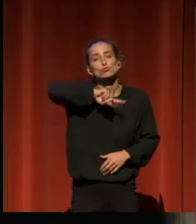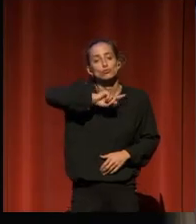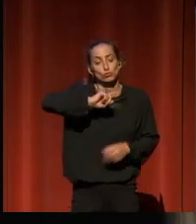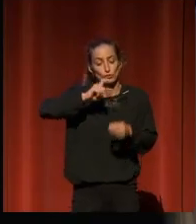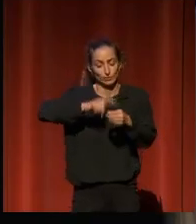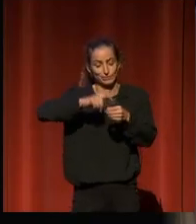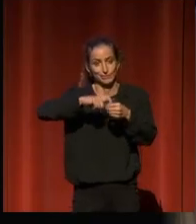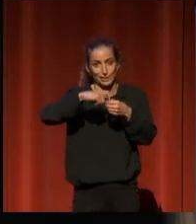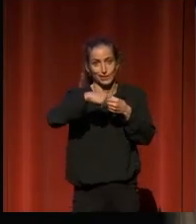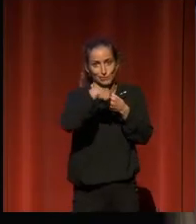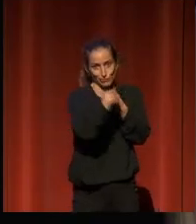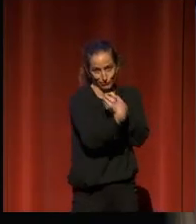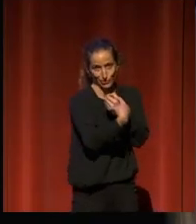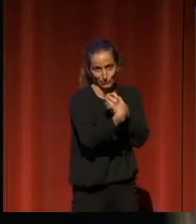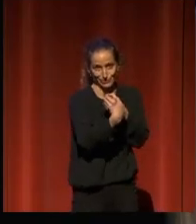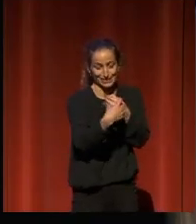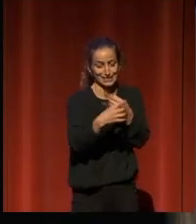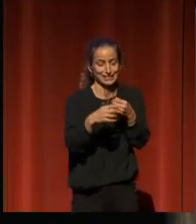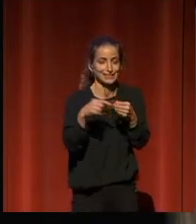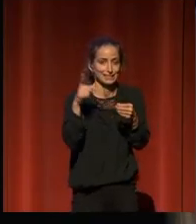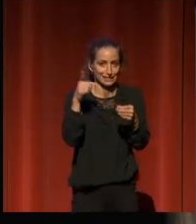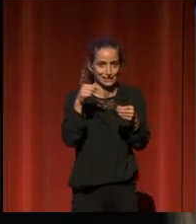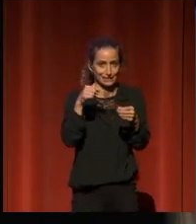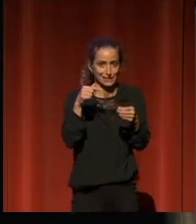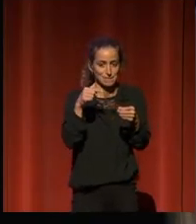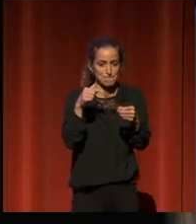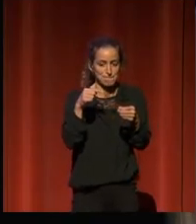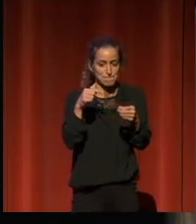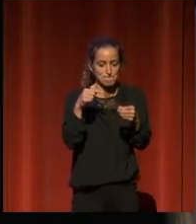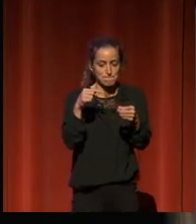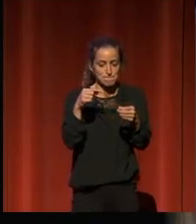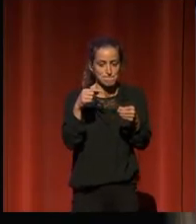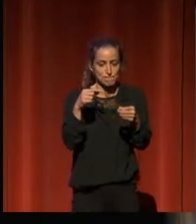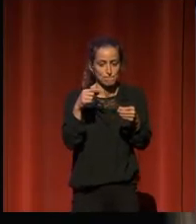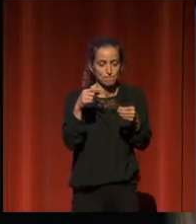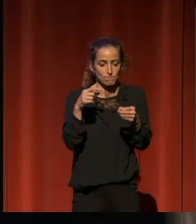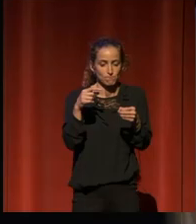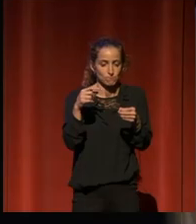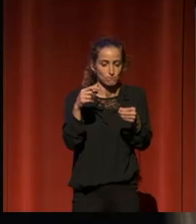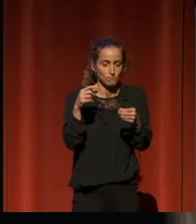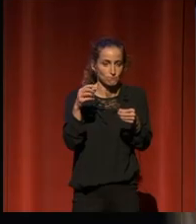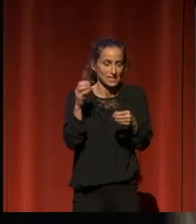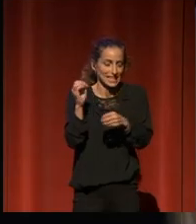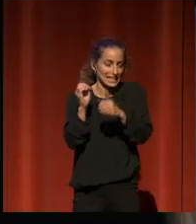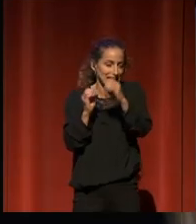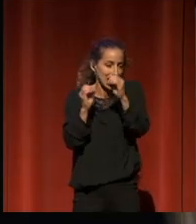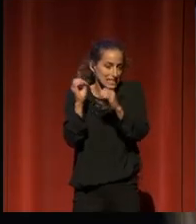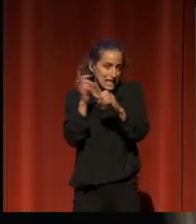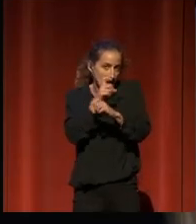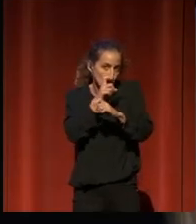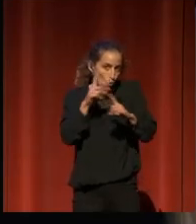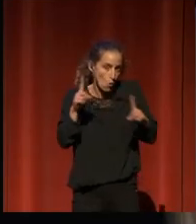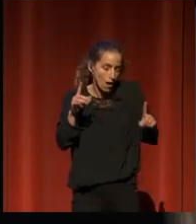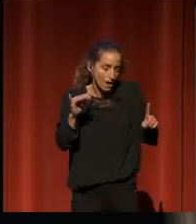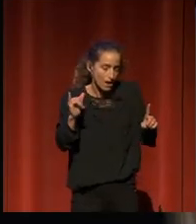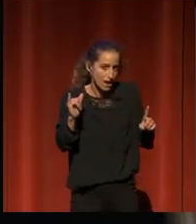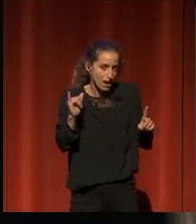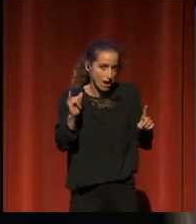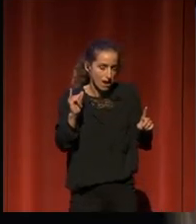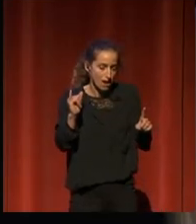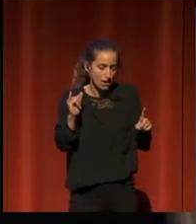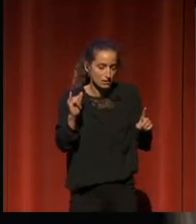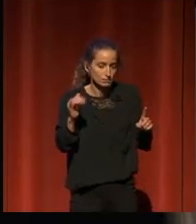miembros y hay una tasa de de anual Así que hay